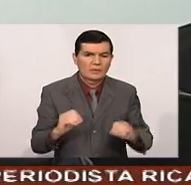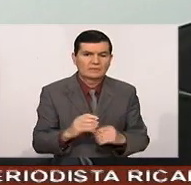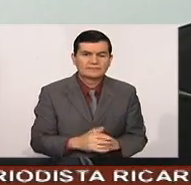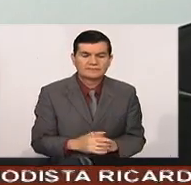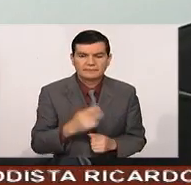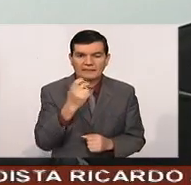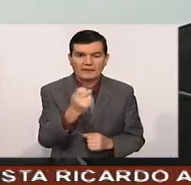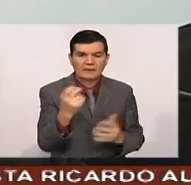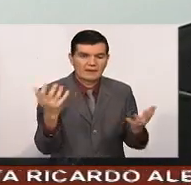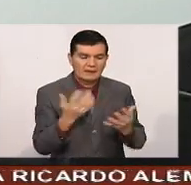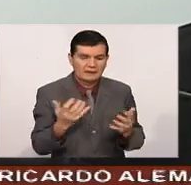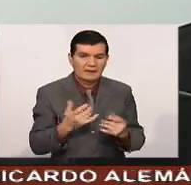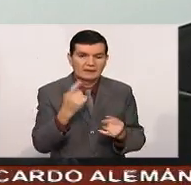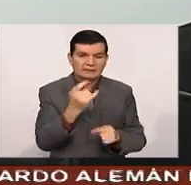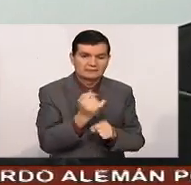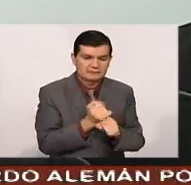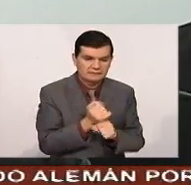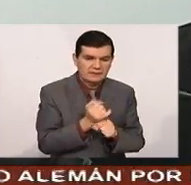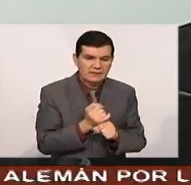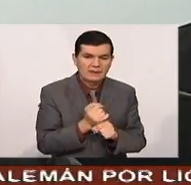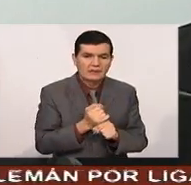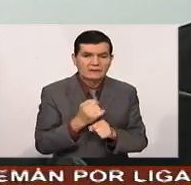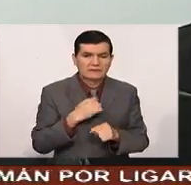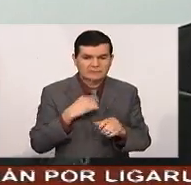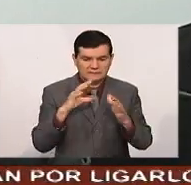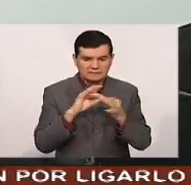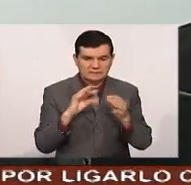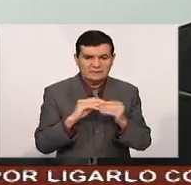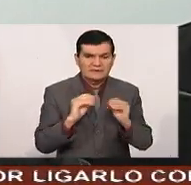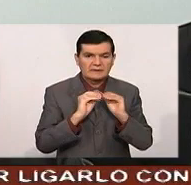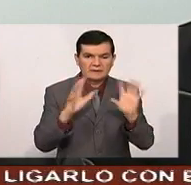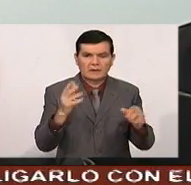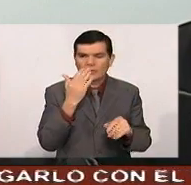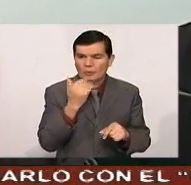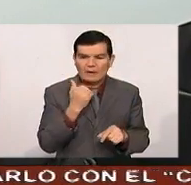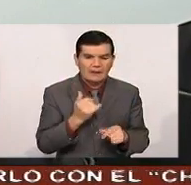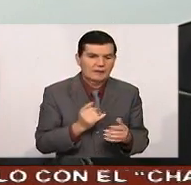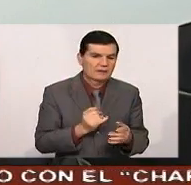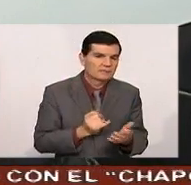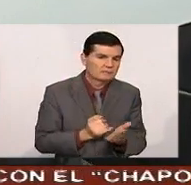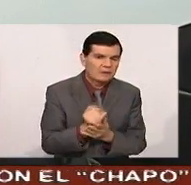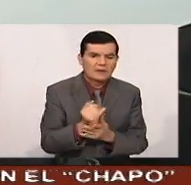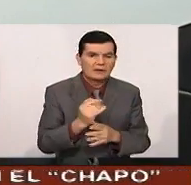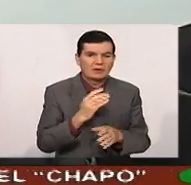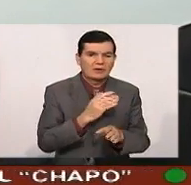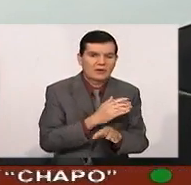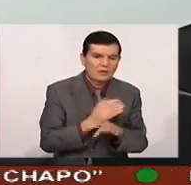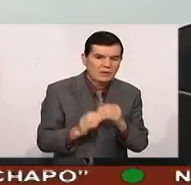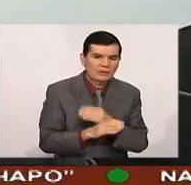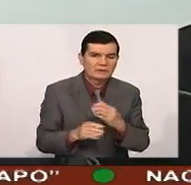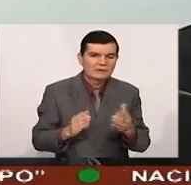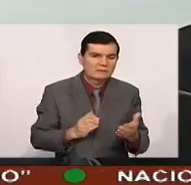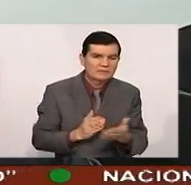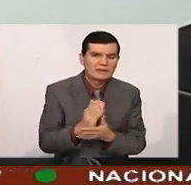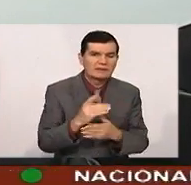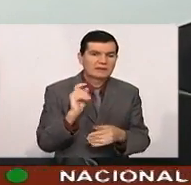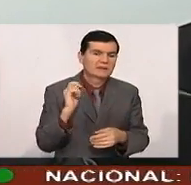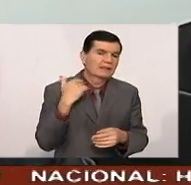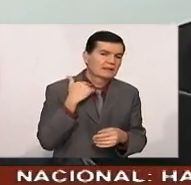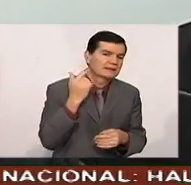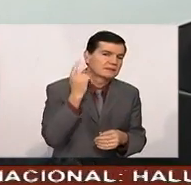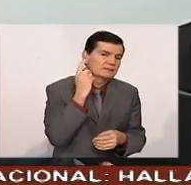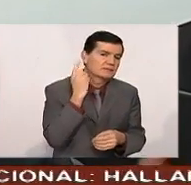Por lo que hace a este último interrogante, puedo decir claramente que no hay ninguna violación en contra de los derechos humanos de la